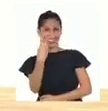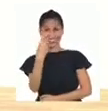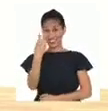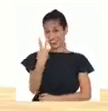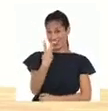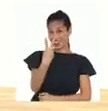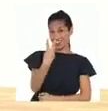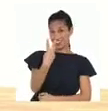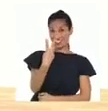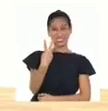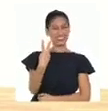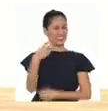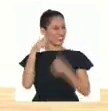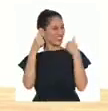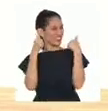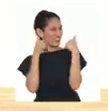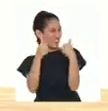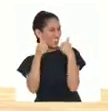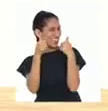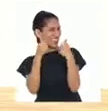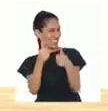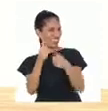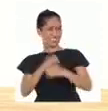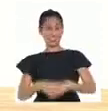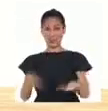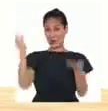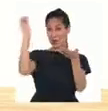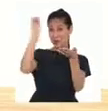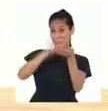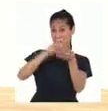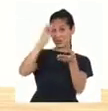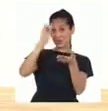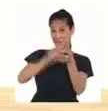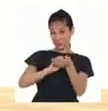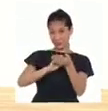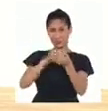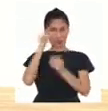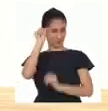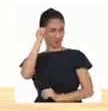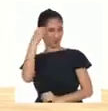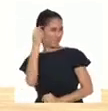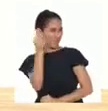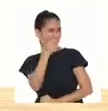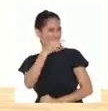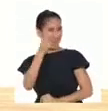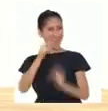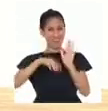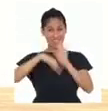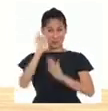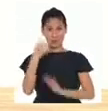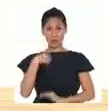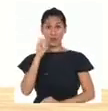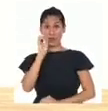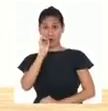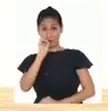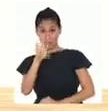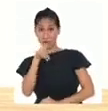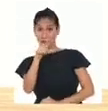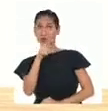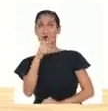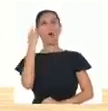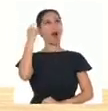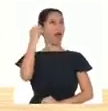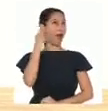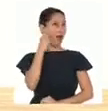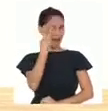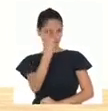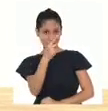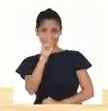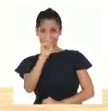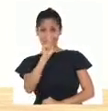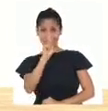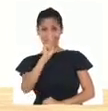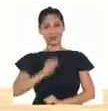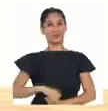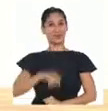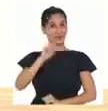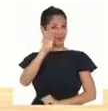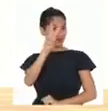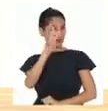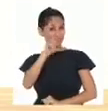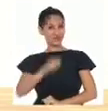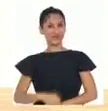2. Bien. Una vez más, un poco más rápido. Ahora solo lo voy a decir, lo vas a hacer tú en tu casa. 1,